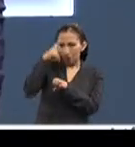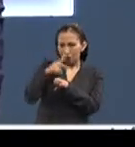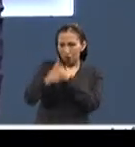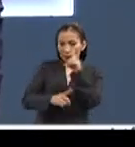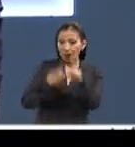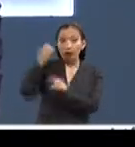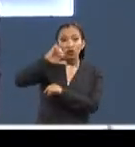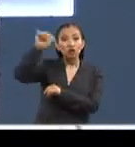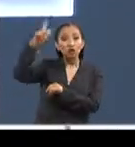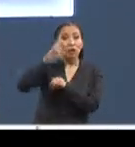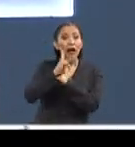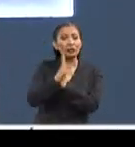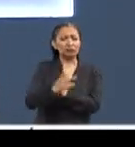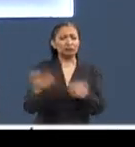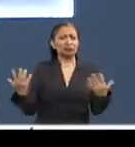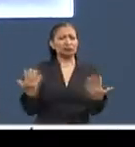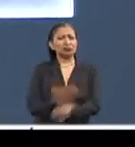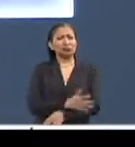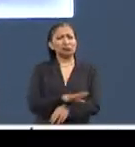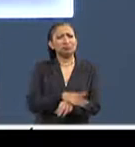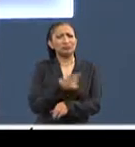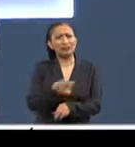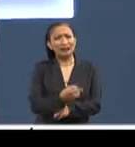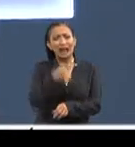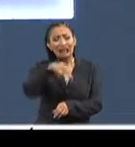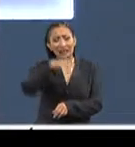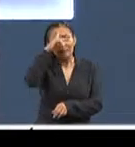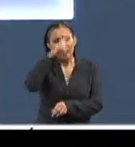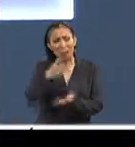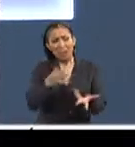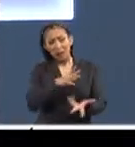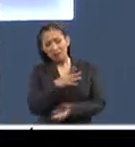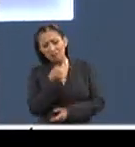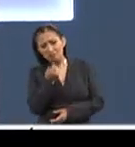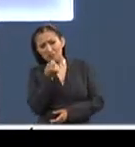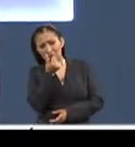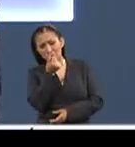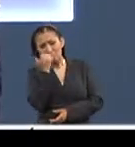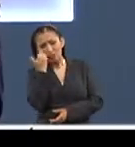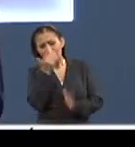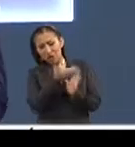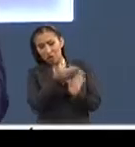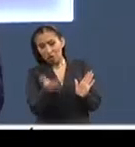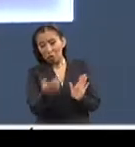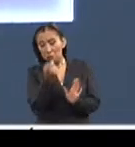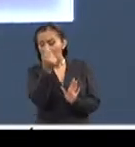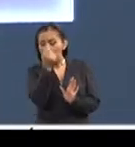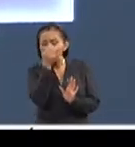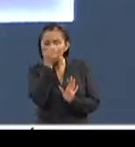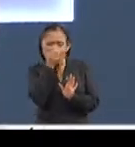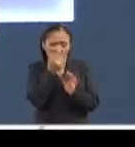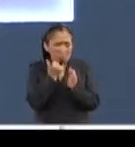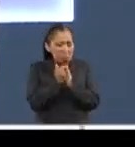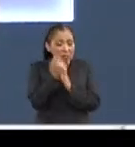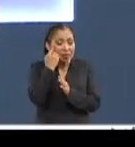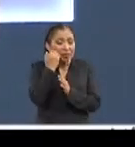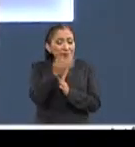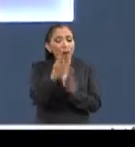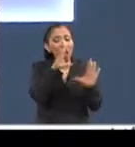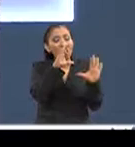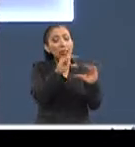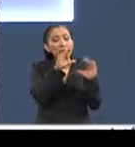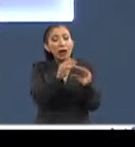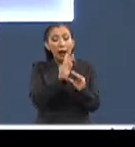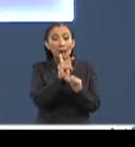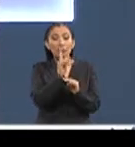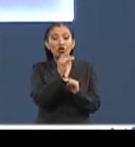son extranjeros. Uh-huh. Esto significa que en México en realidad tenemos poco tiempo, yo diría muy poco tiempo, tratando de formar en